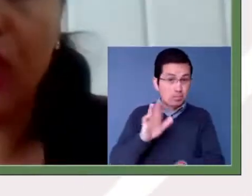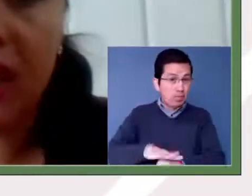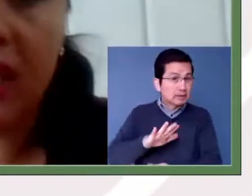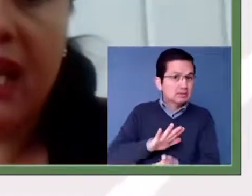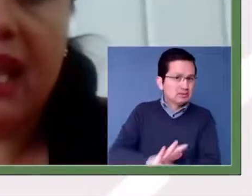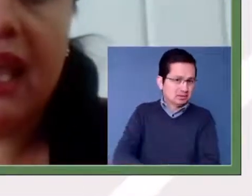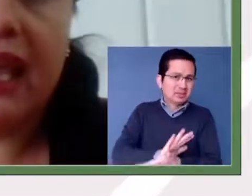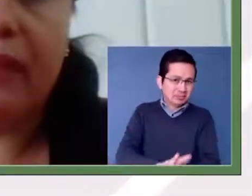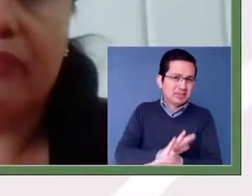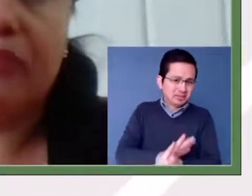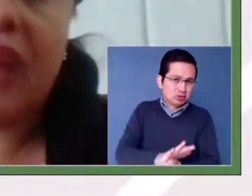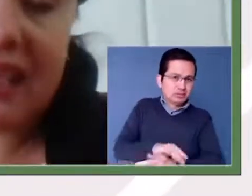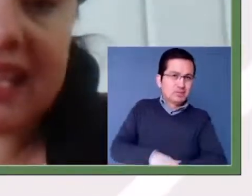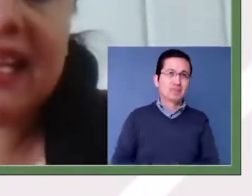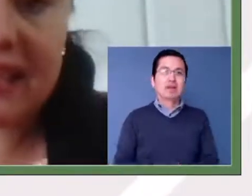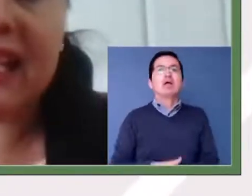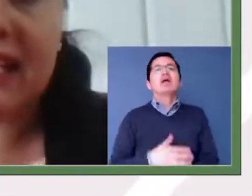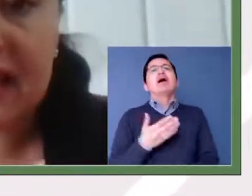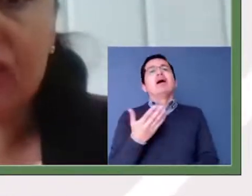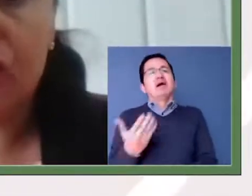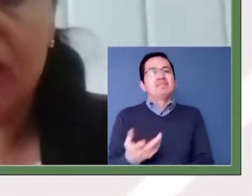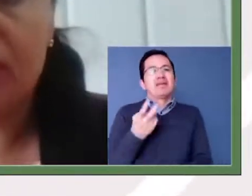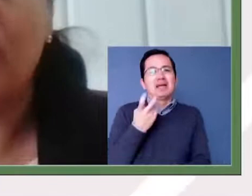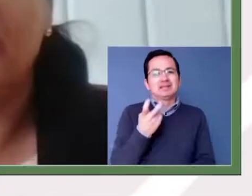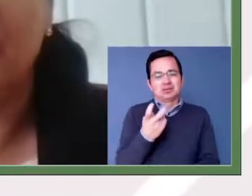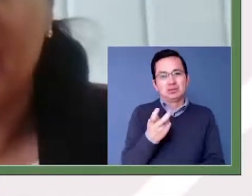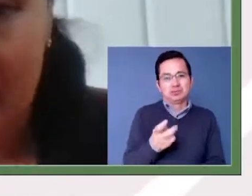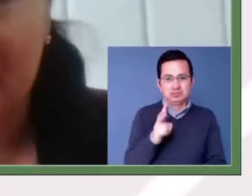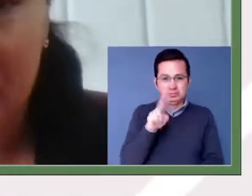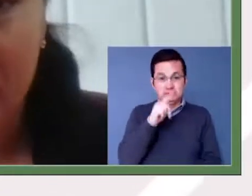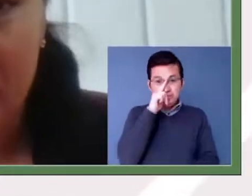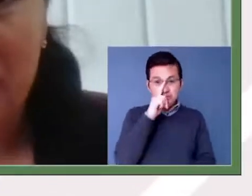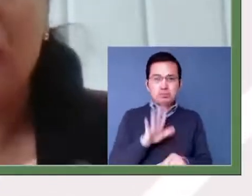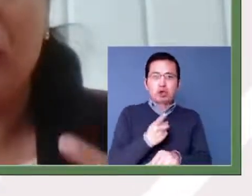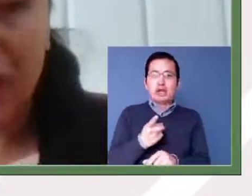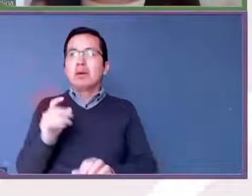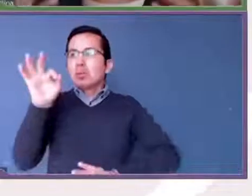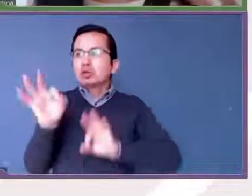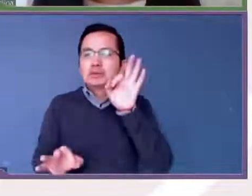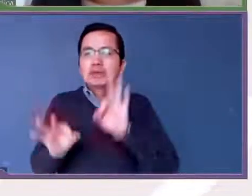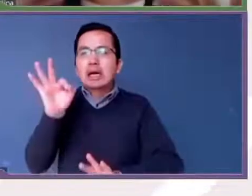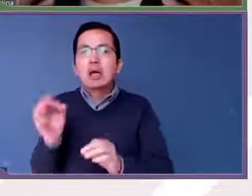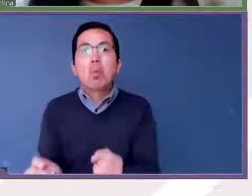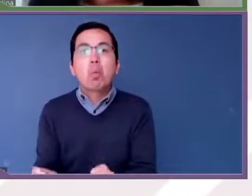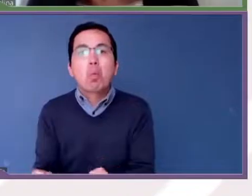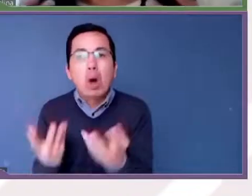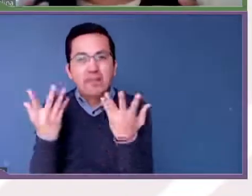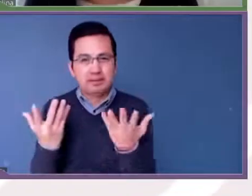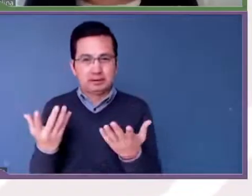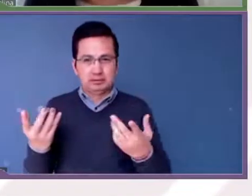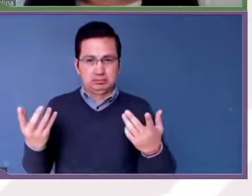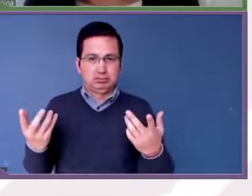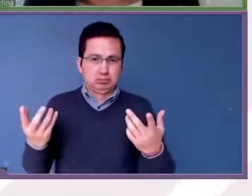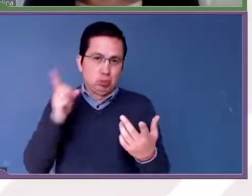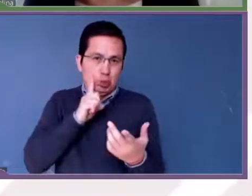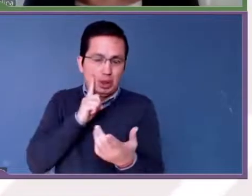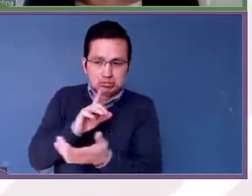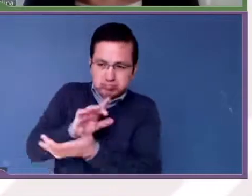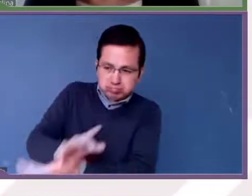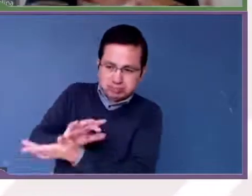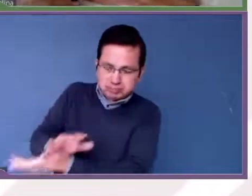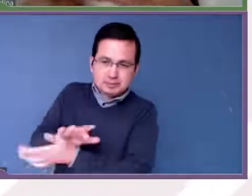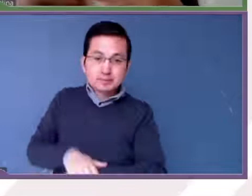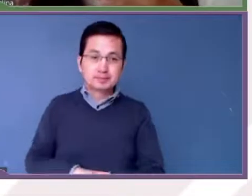cómo se pueden hacer este ejercicio de probabilidad, ¿no? ¿Por qué las mujeres están